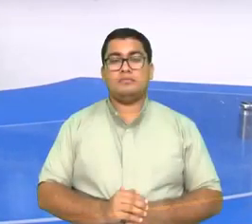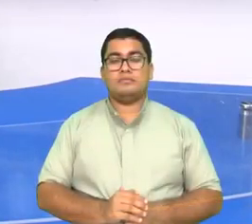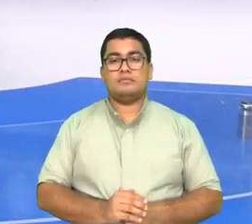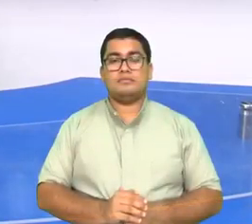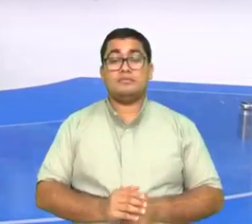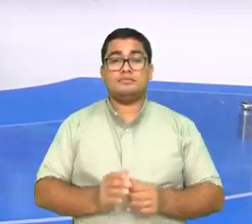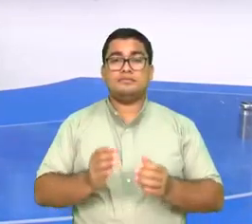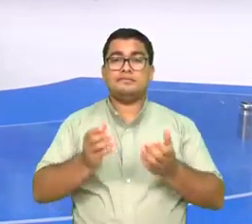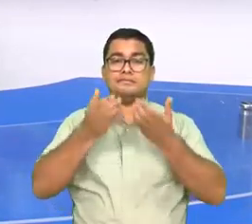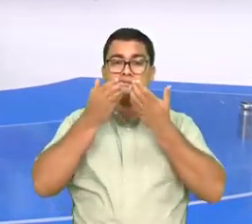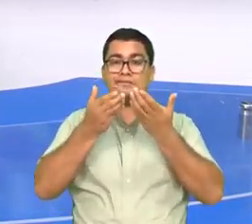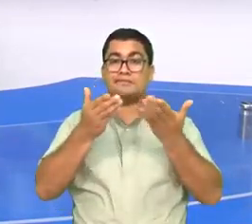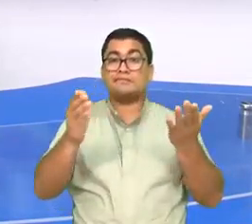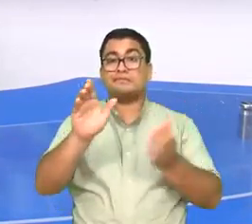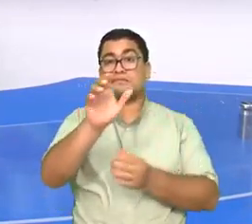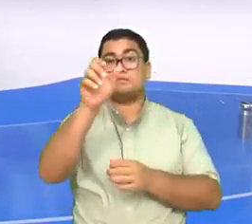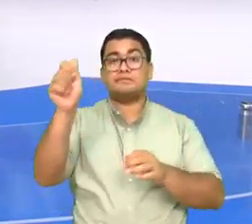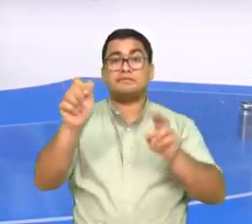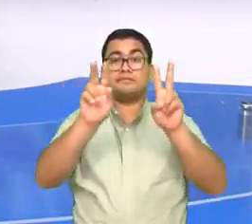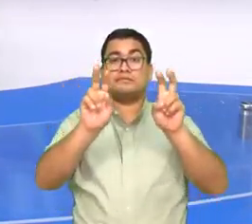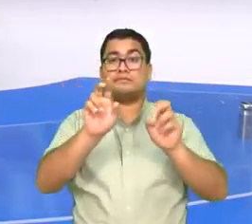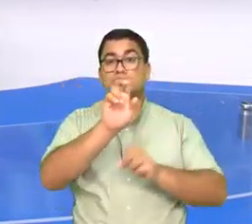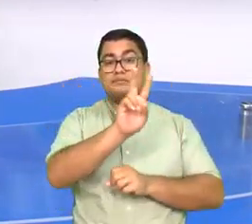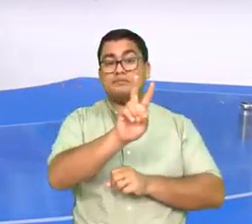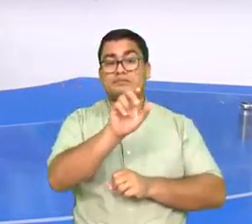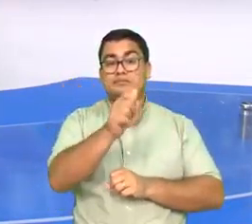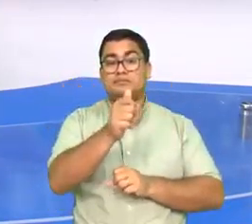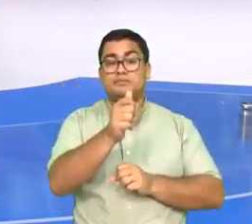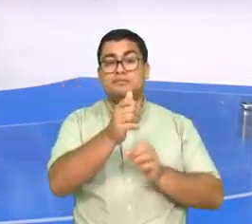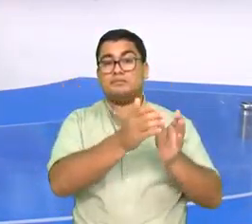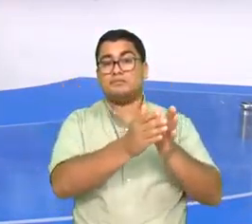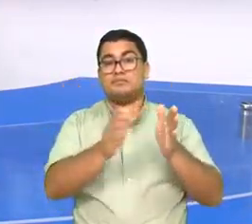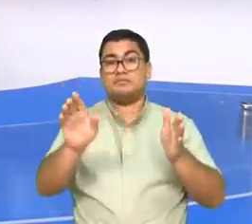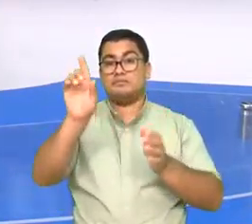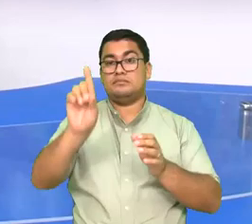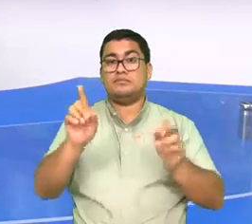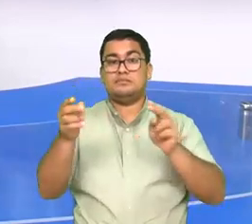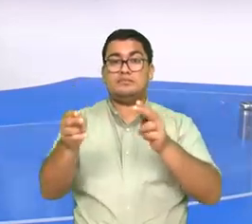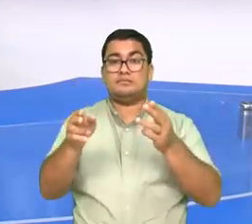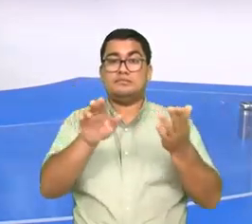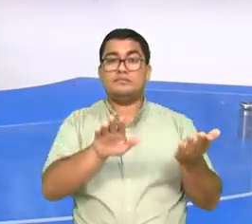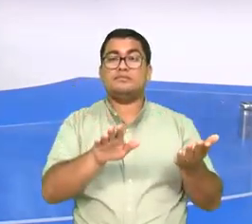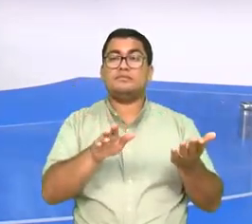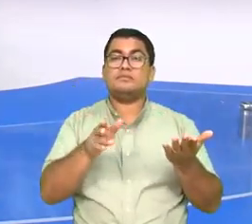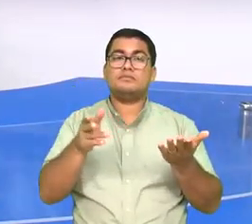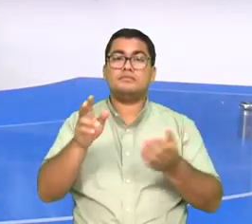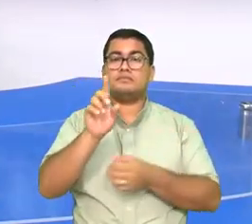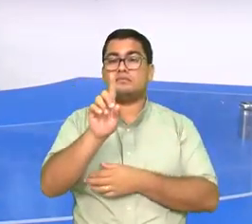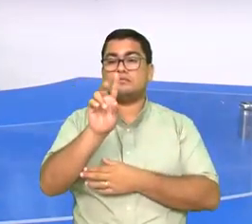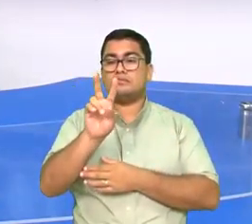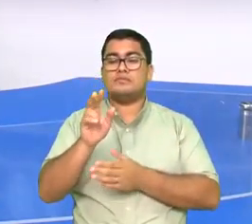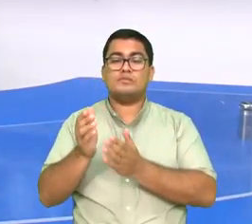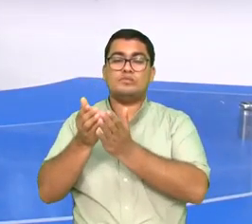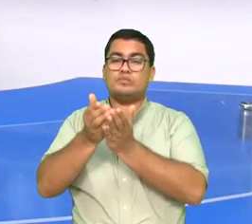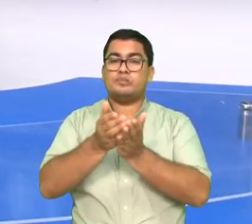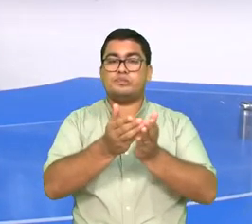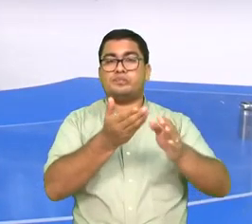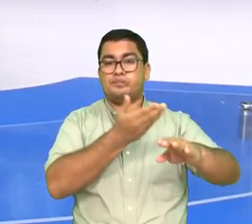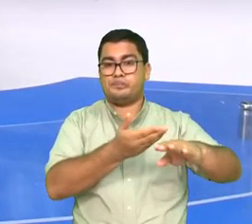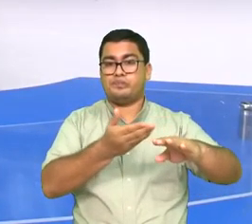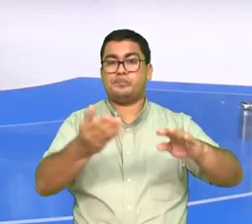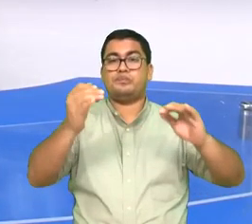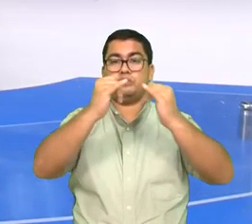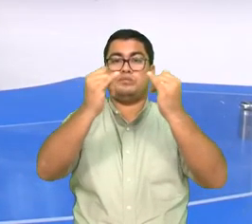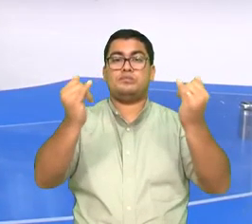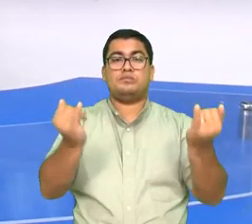Y en informaciones de otro ámbito, del 26 de octubre al 1 de noviembre se recibieron 12 buques internacionales en